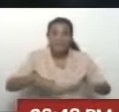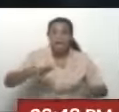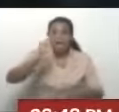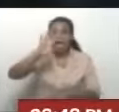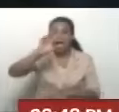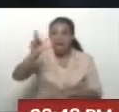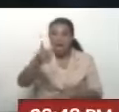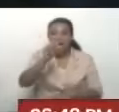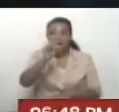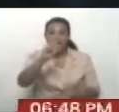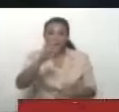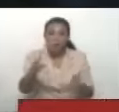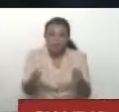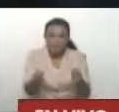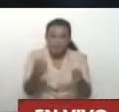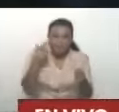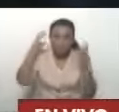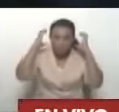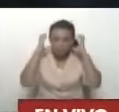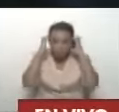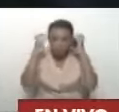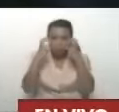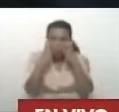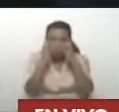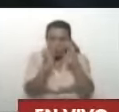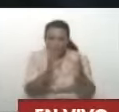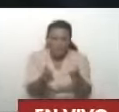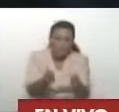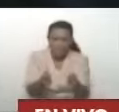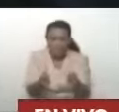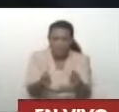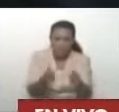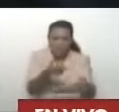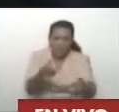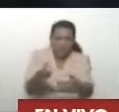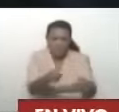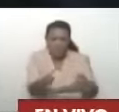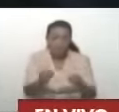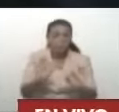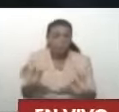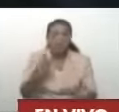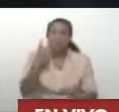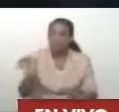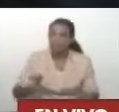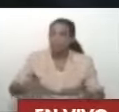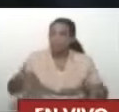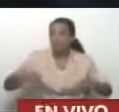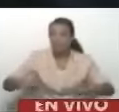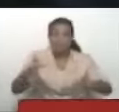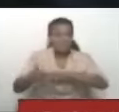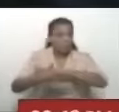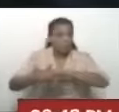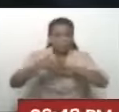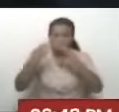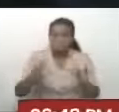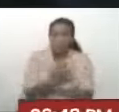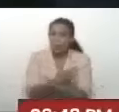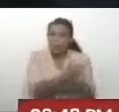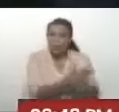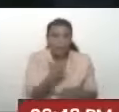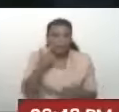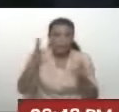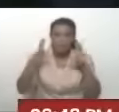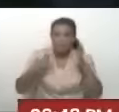jóvenes que están interesados en los videojuegos, que podamos hacer un gran encuentro y pongamos a su disposición toda la más alta tecnología para que